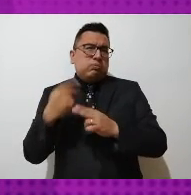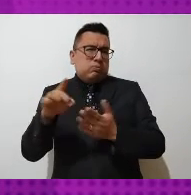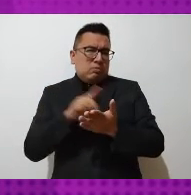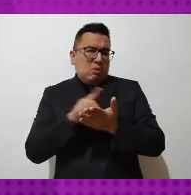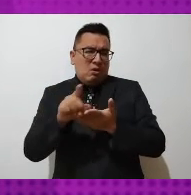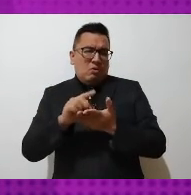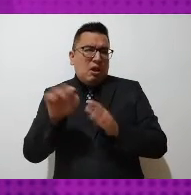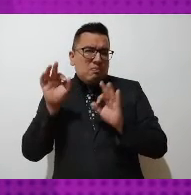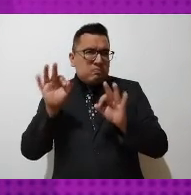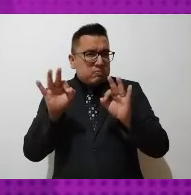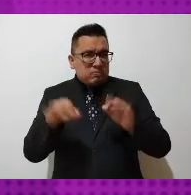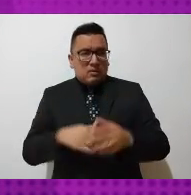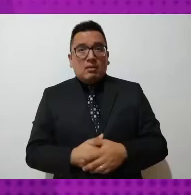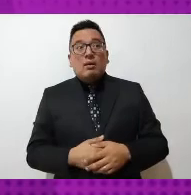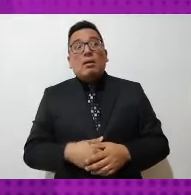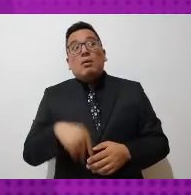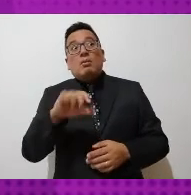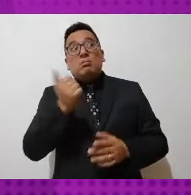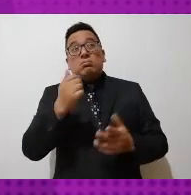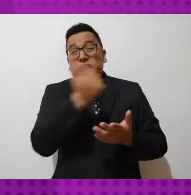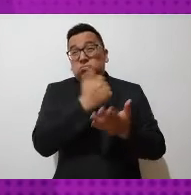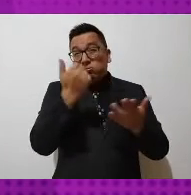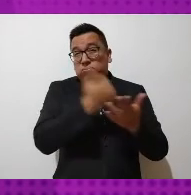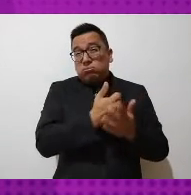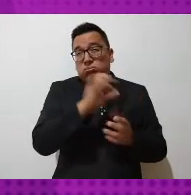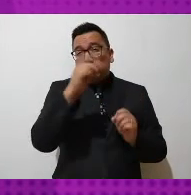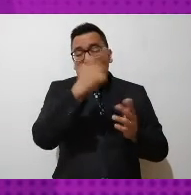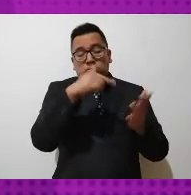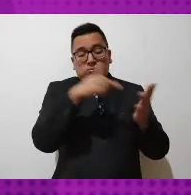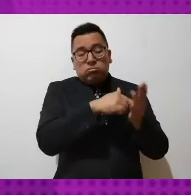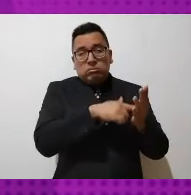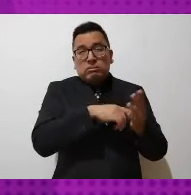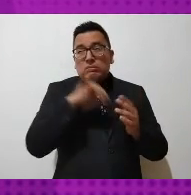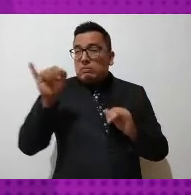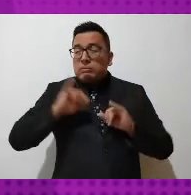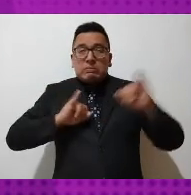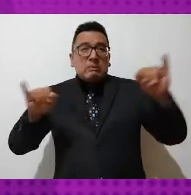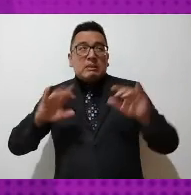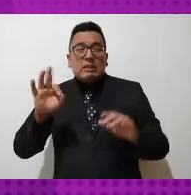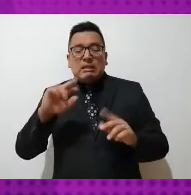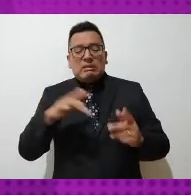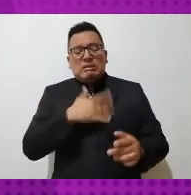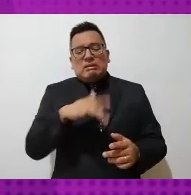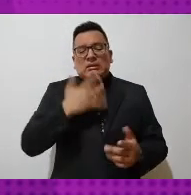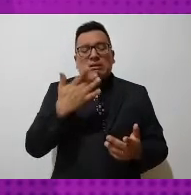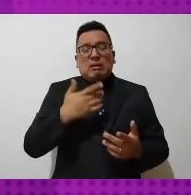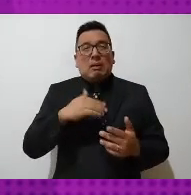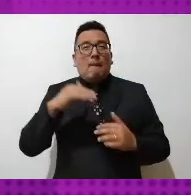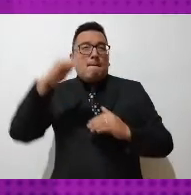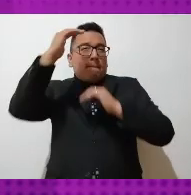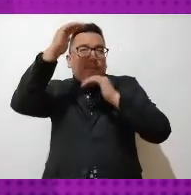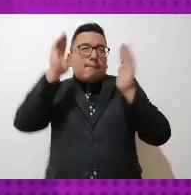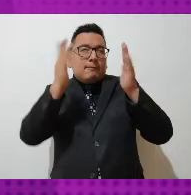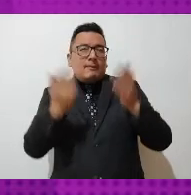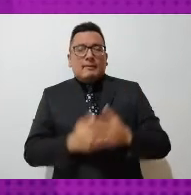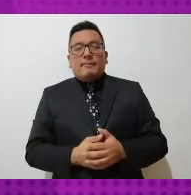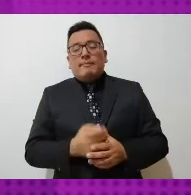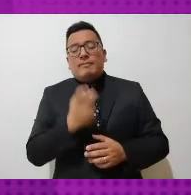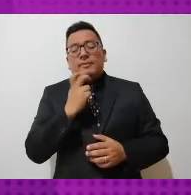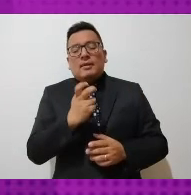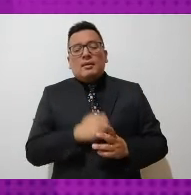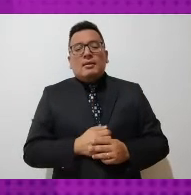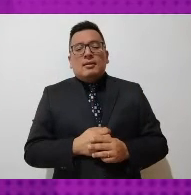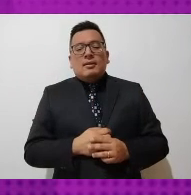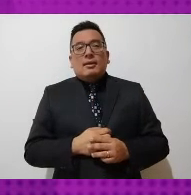derechos político-electorales, que en otras ciudades, que en otras regiones, que hay más conservadurismo. Creo que en esto